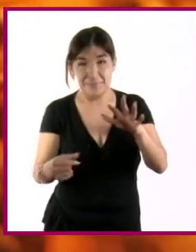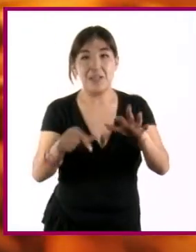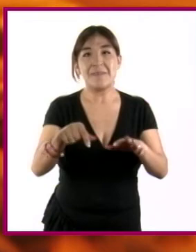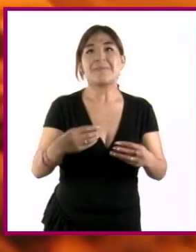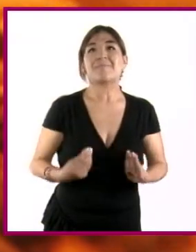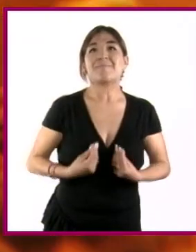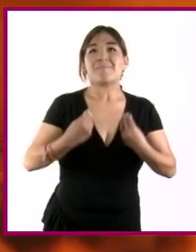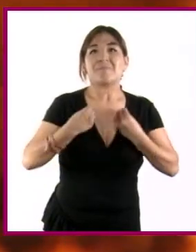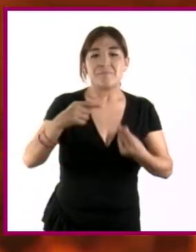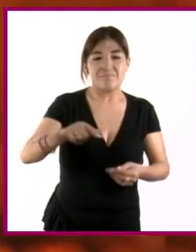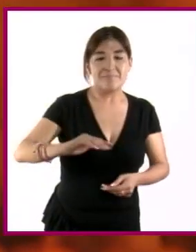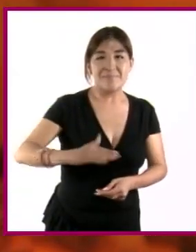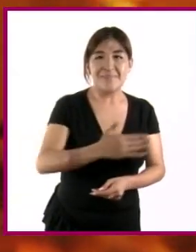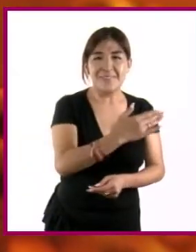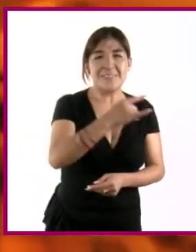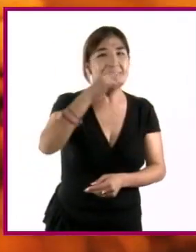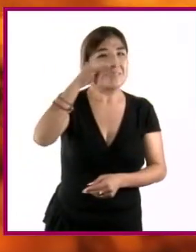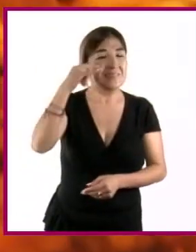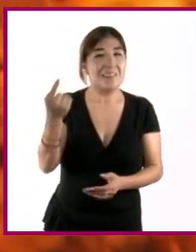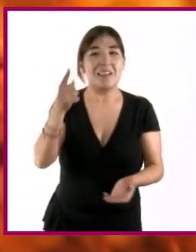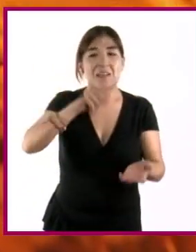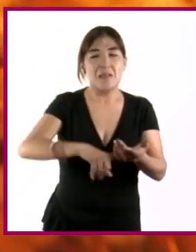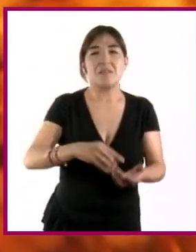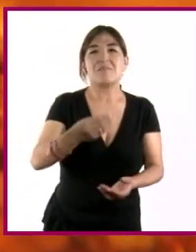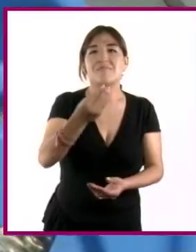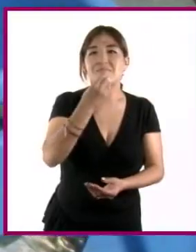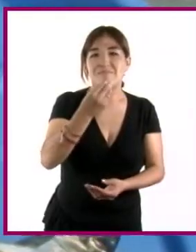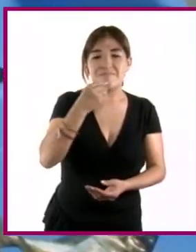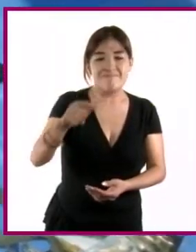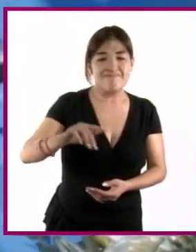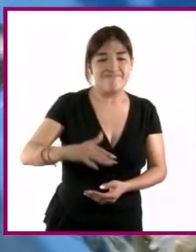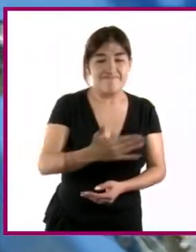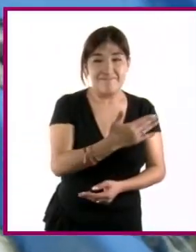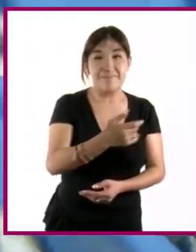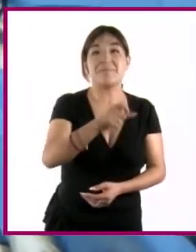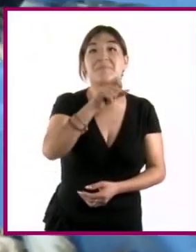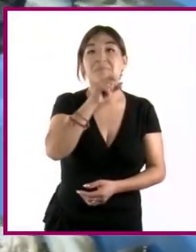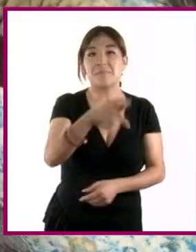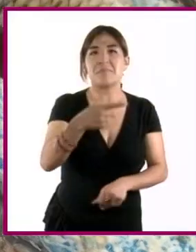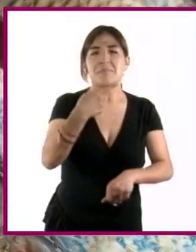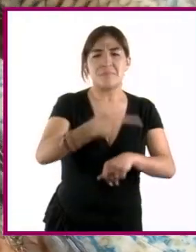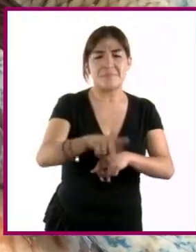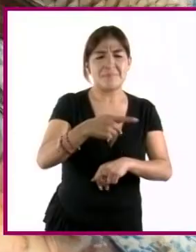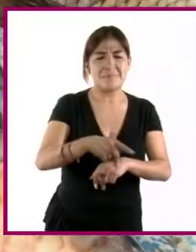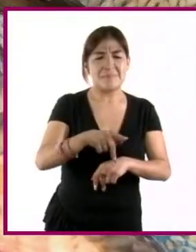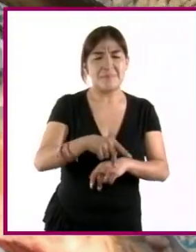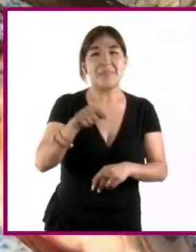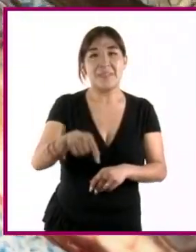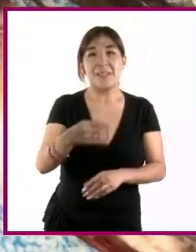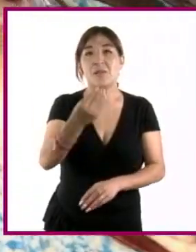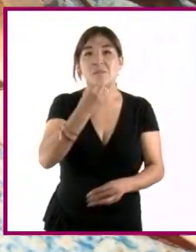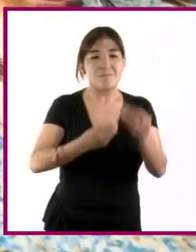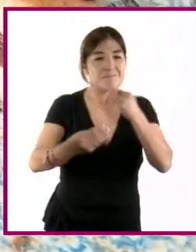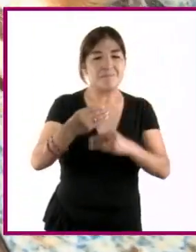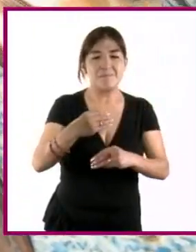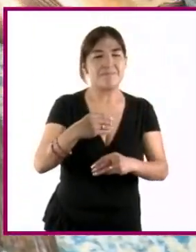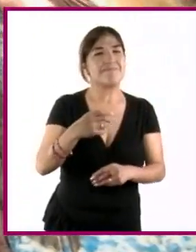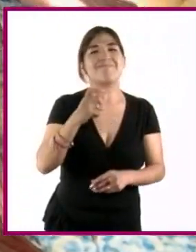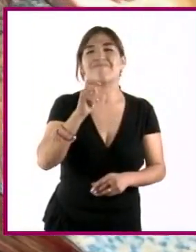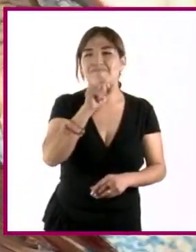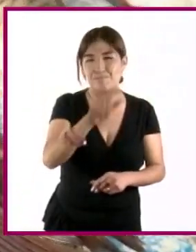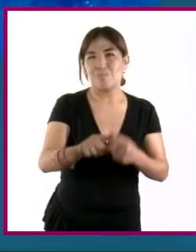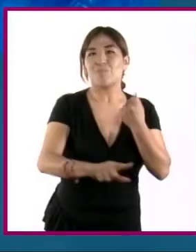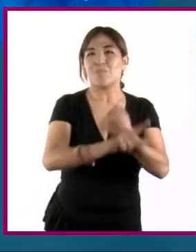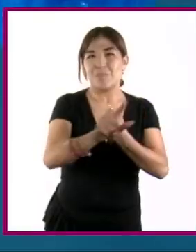vida marina, al convertirse en alimento de los peces, en consecuencia, llegan a nuestra mesa con cualquier platillo del